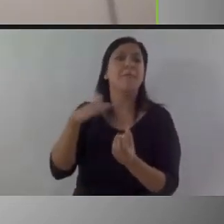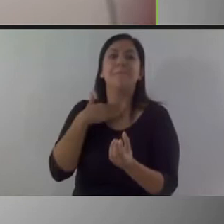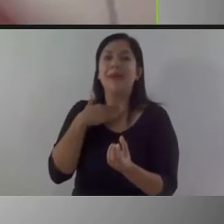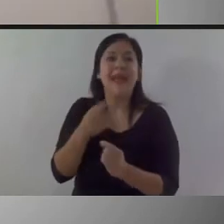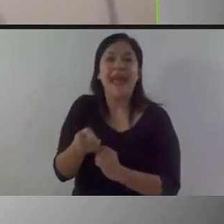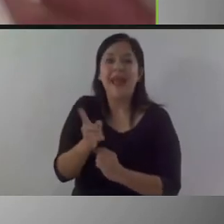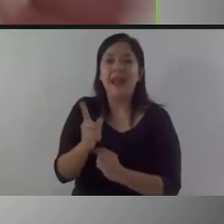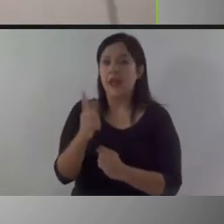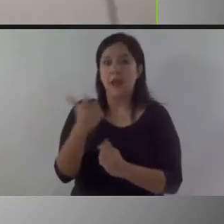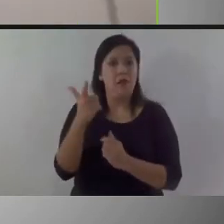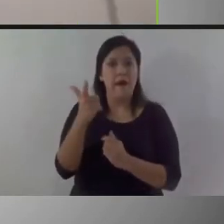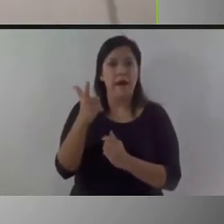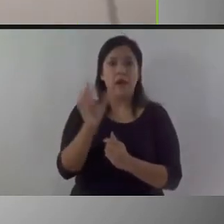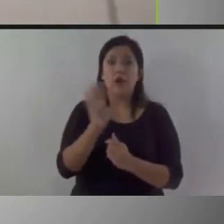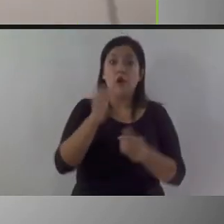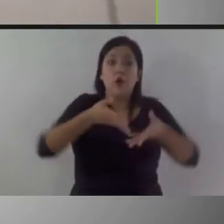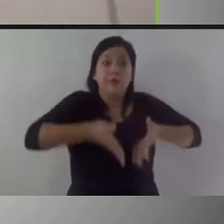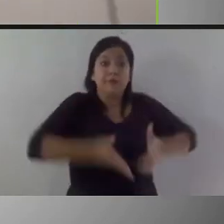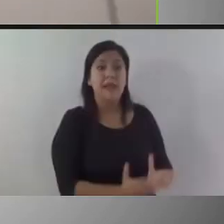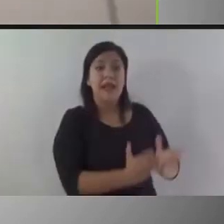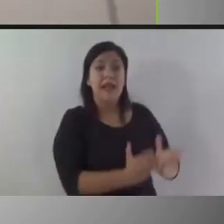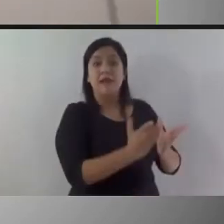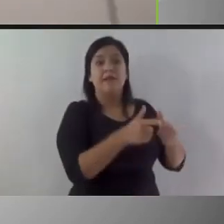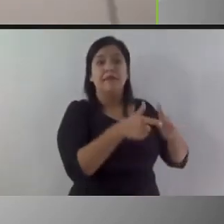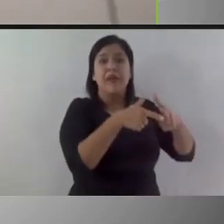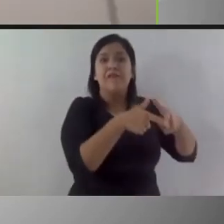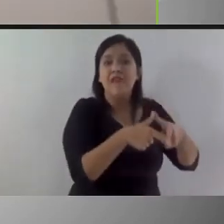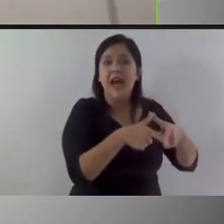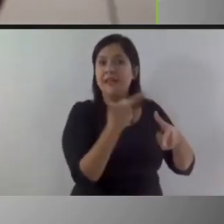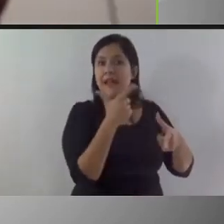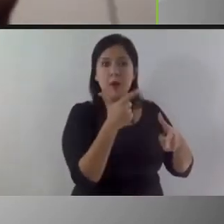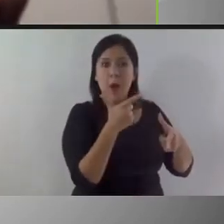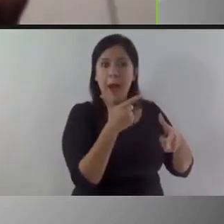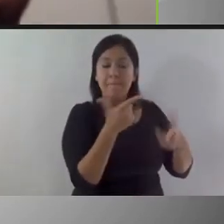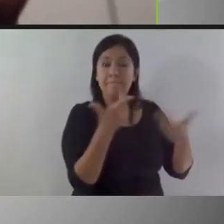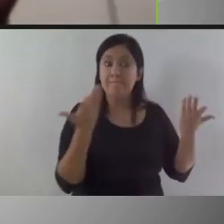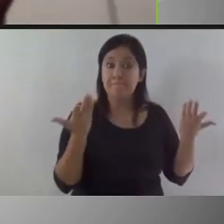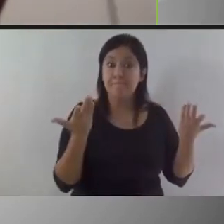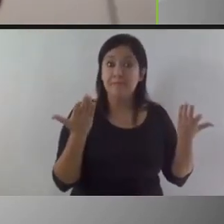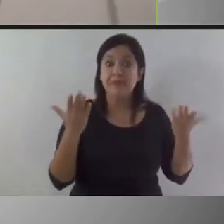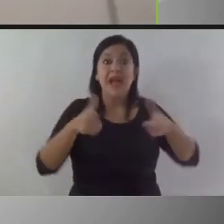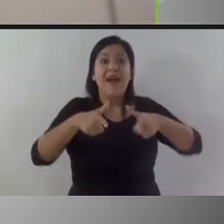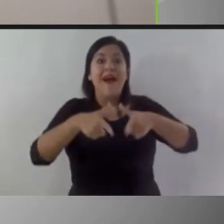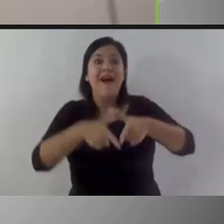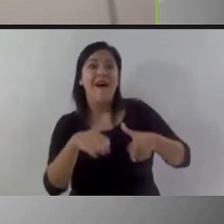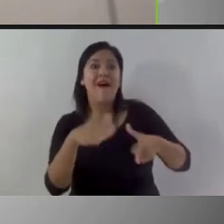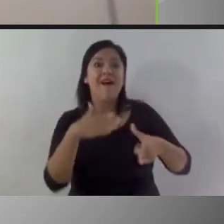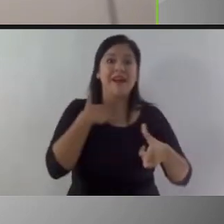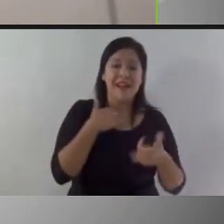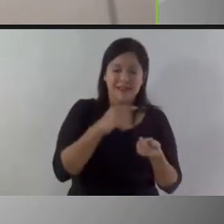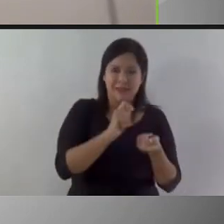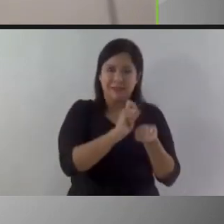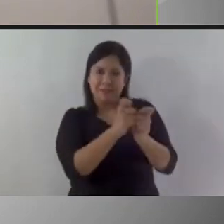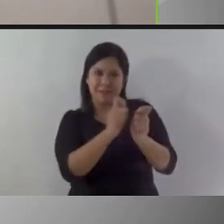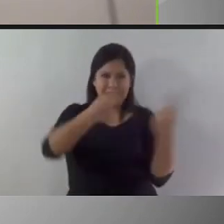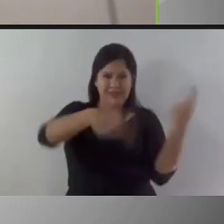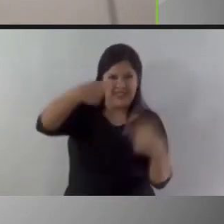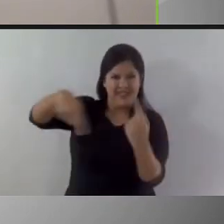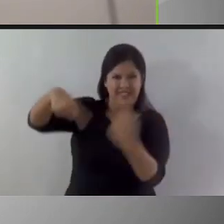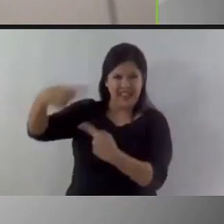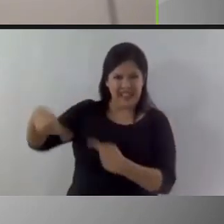nacido sin vagina. Es decir, tener variaciones corporales en los genitales. Esas son las